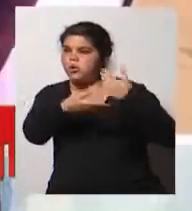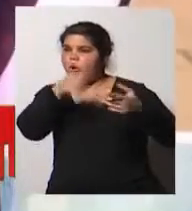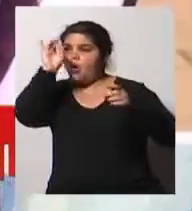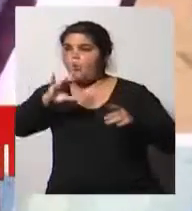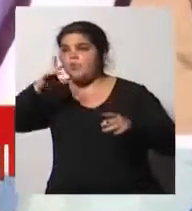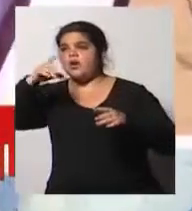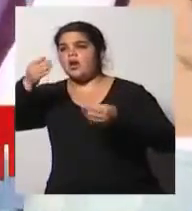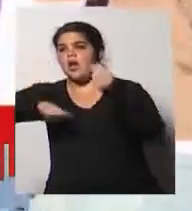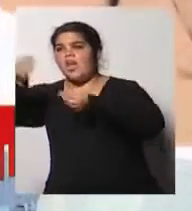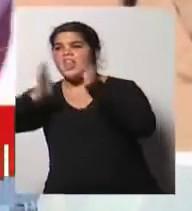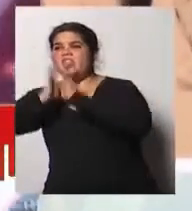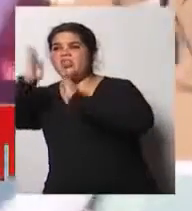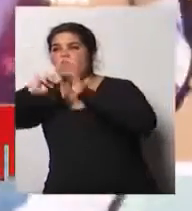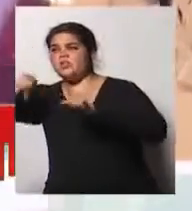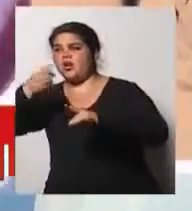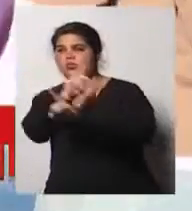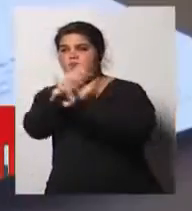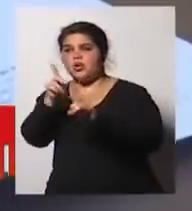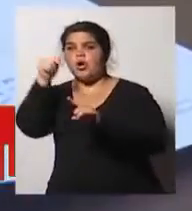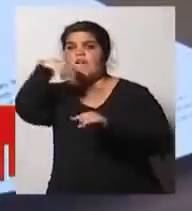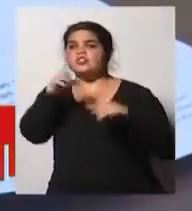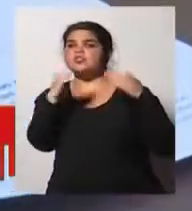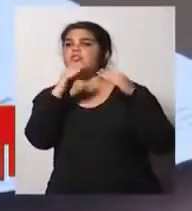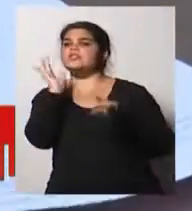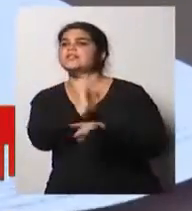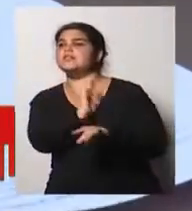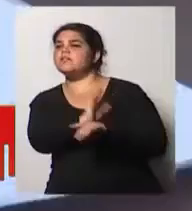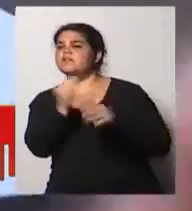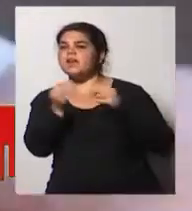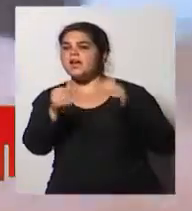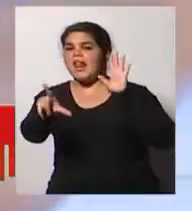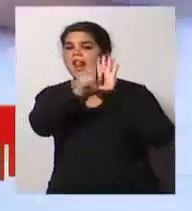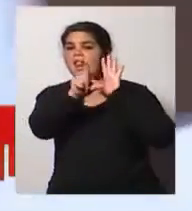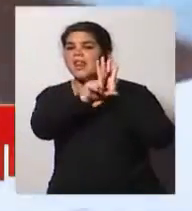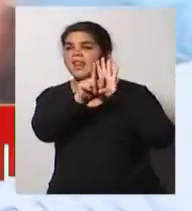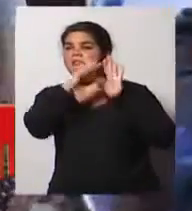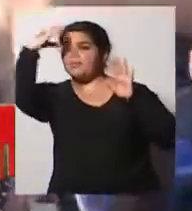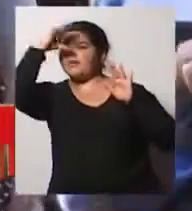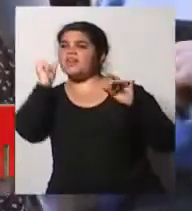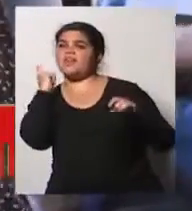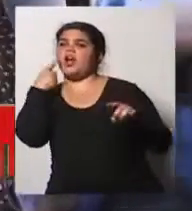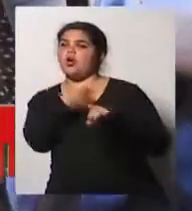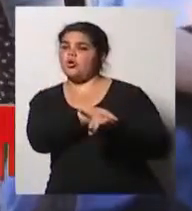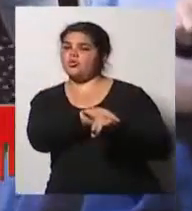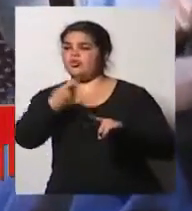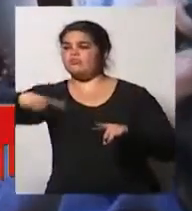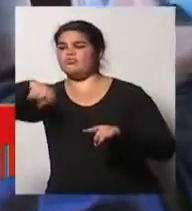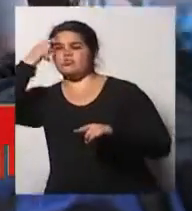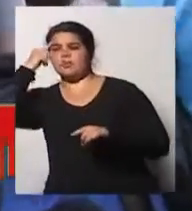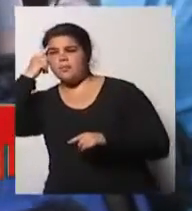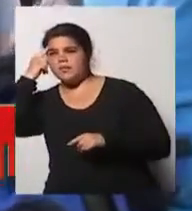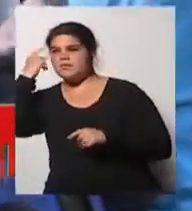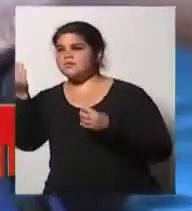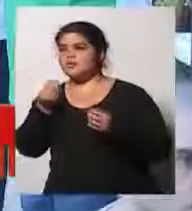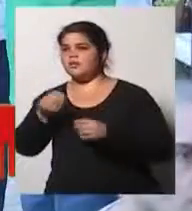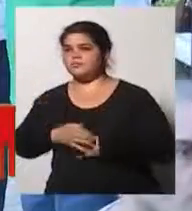actividades industriales, lo que entonces hace que sea una ley específicamente contra la minería, por lo cual nosotros pensamos, creemos,